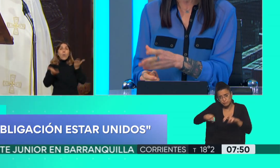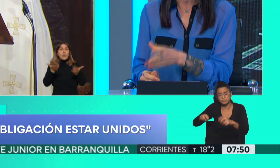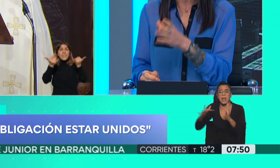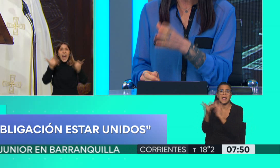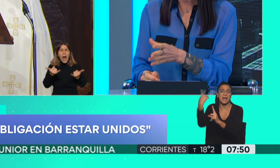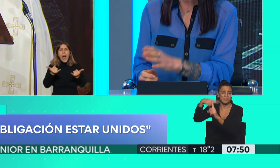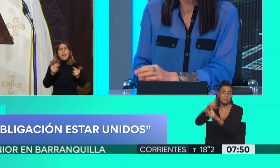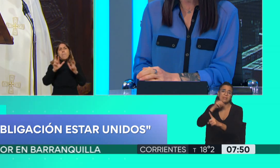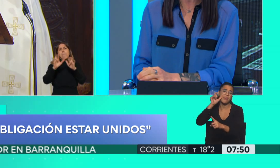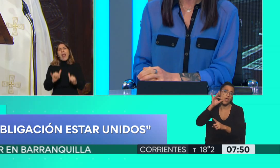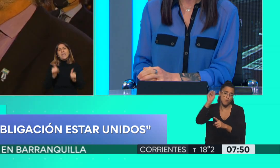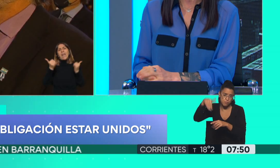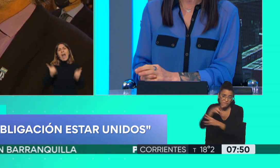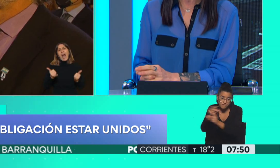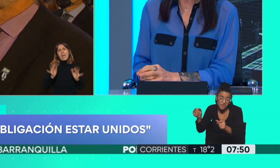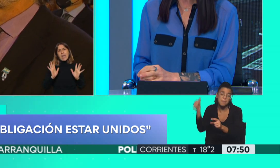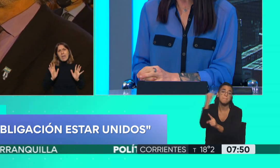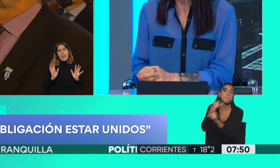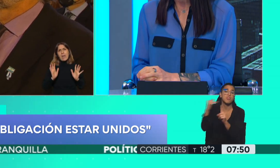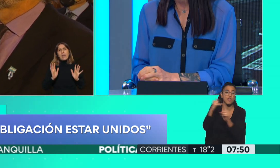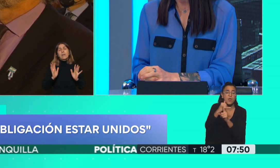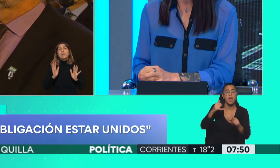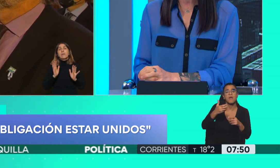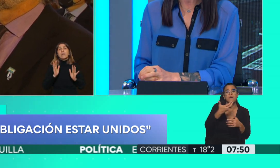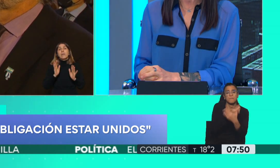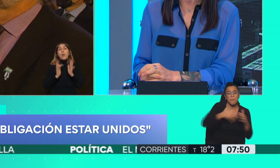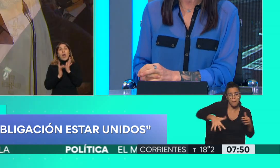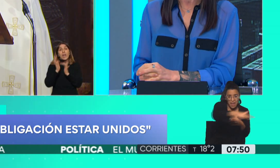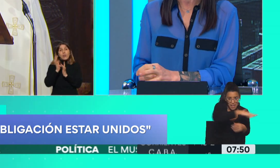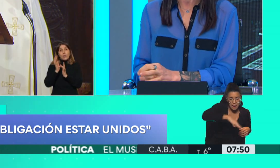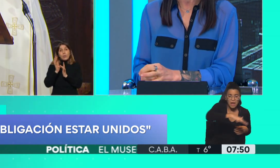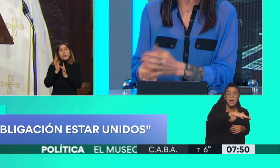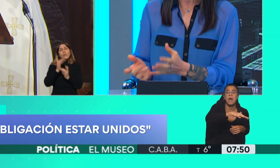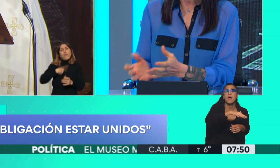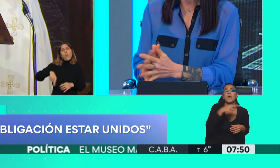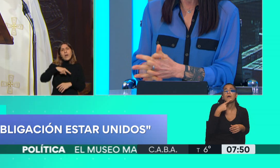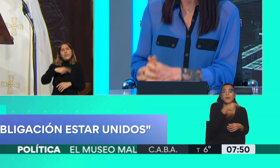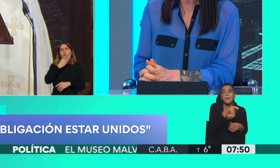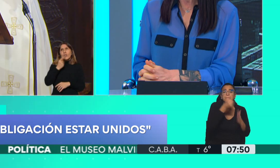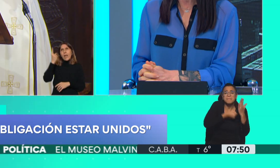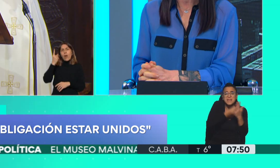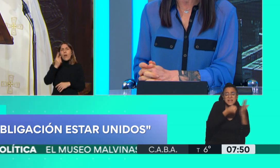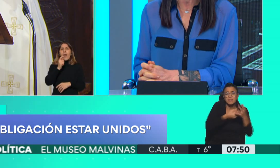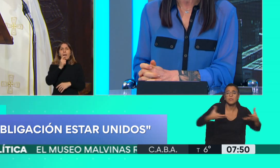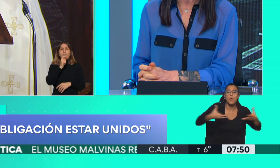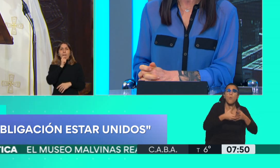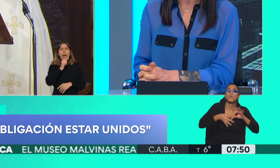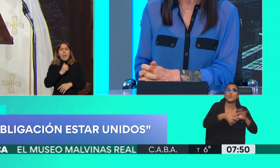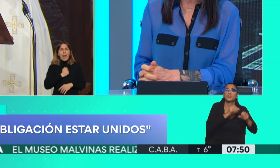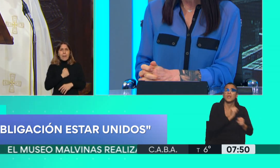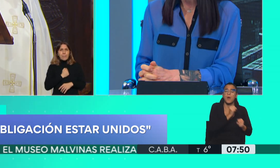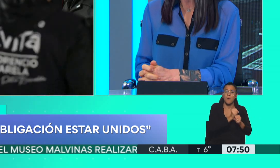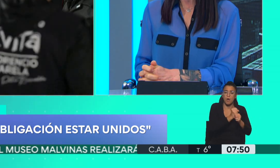el te deum al mediodía en florencio varela con militantes de la unión de trabajadores